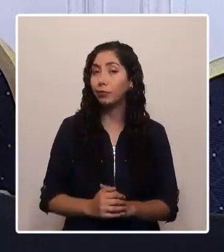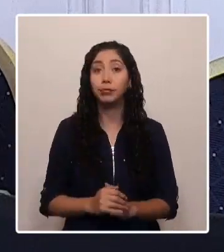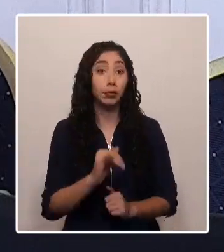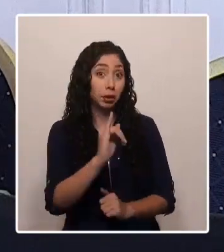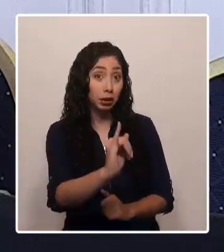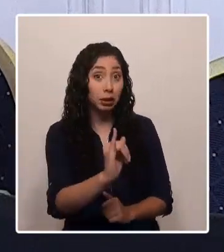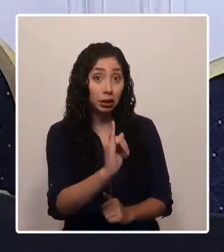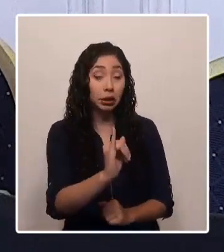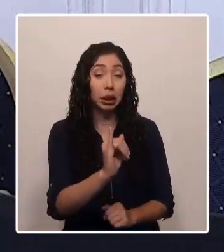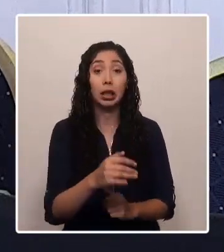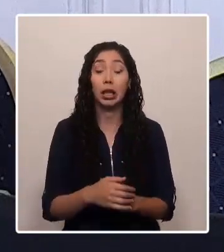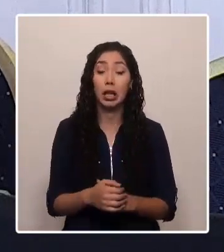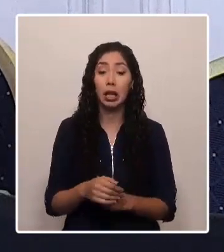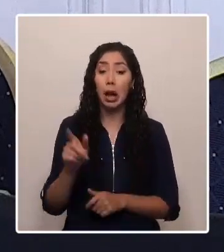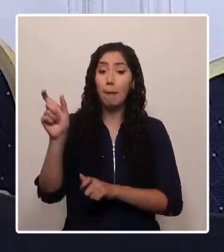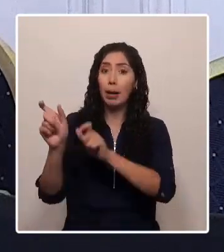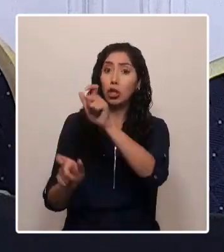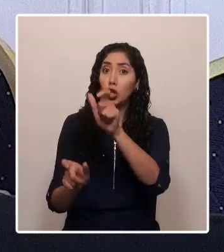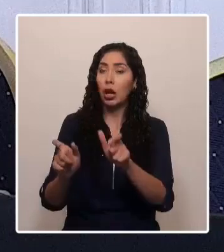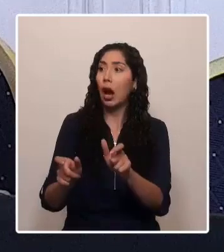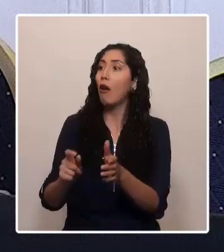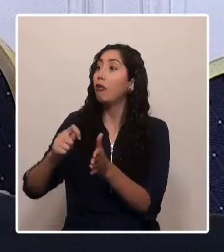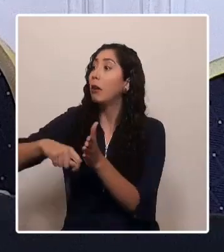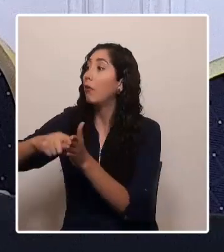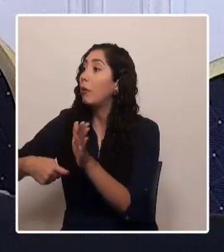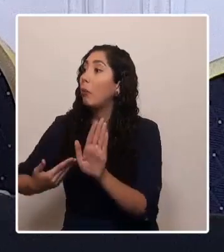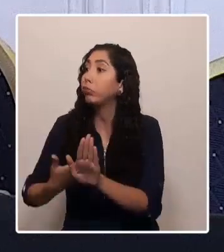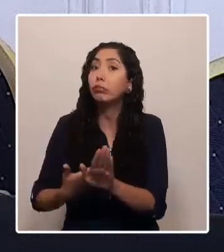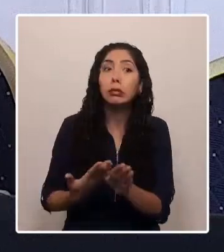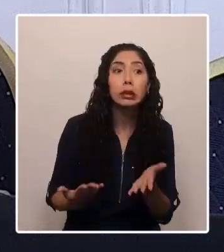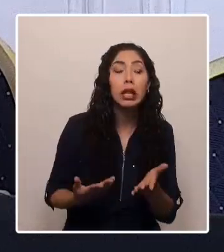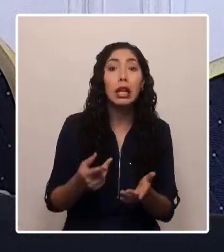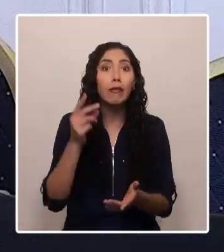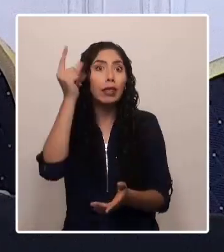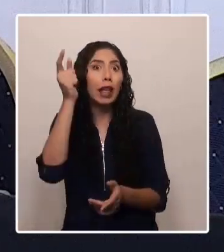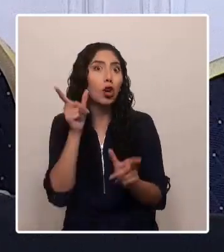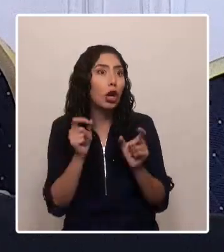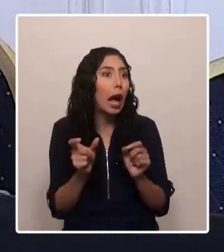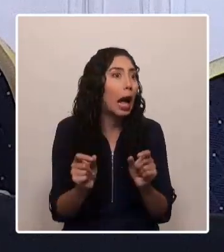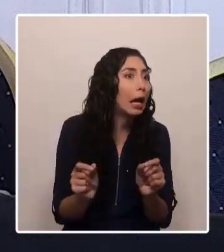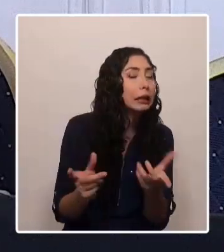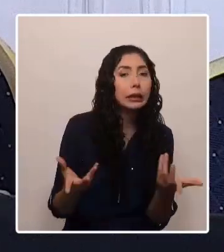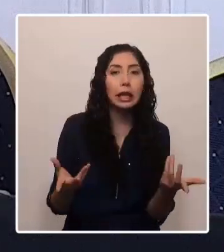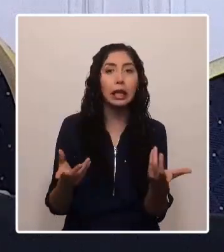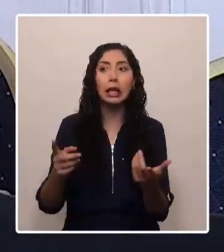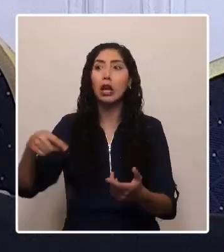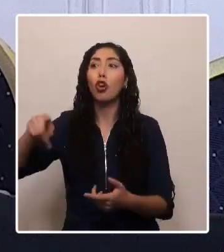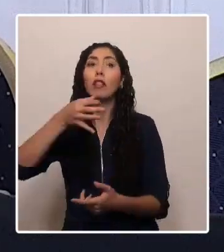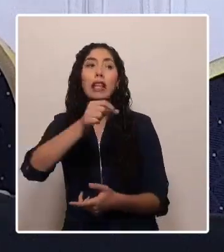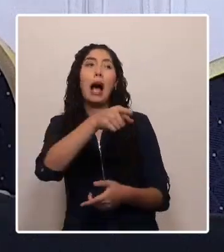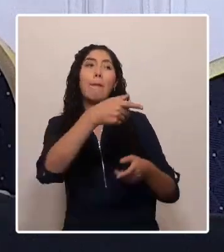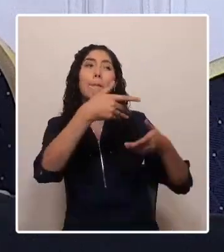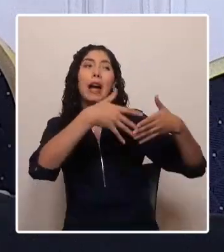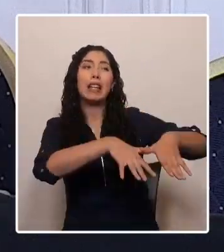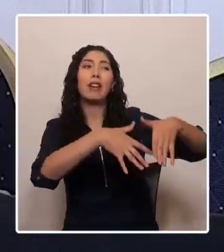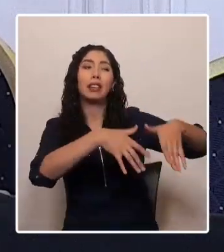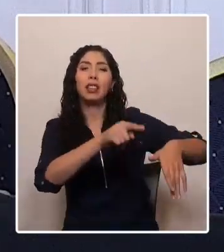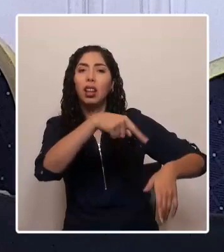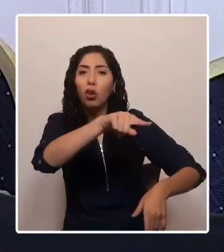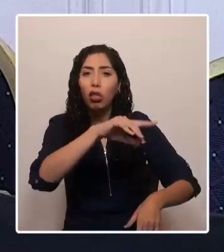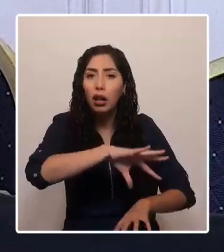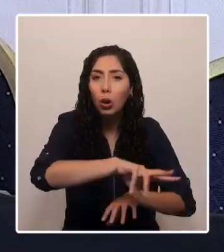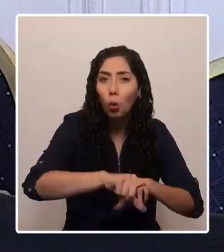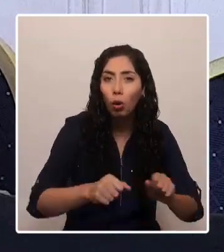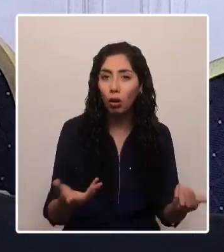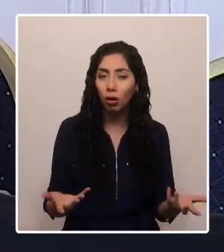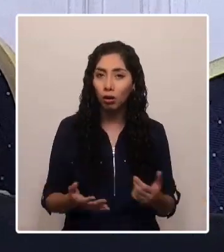con cupos, los que validaron las firmas con notarios muertos, los que inventaron un cáncer, los que llaman manifestantes a los delincuentes. ¿Por qué uno podría desconfiar?